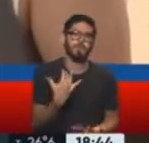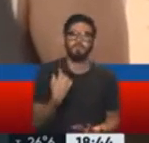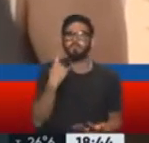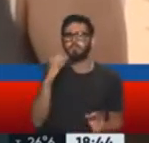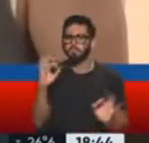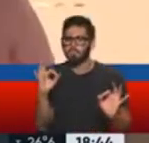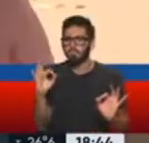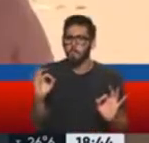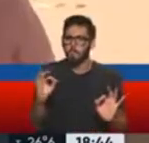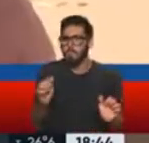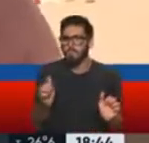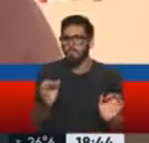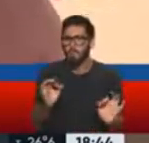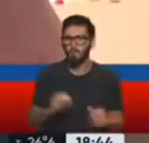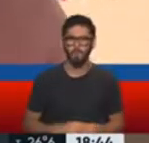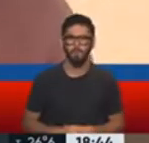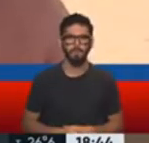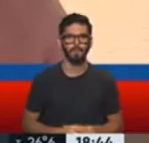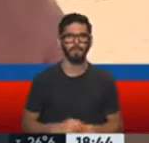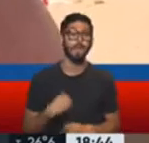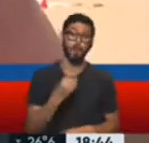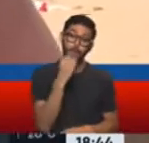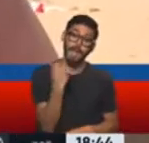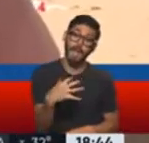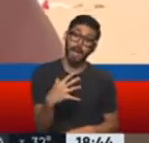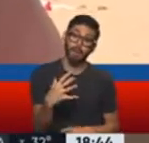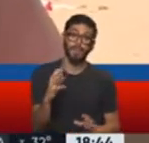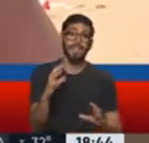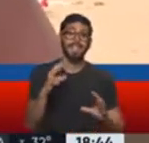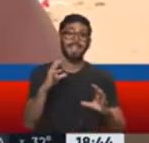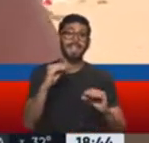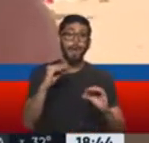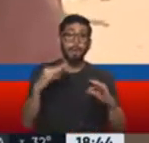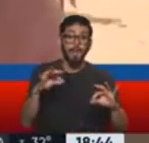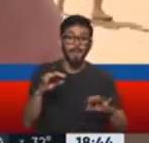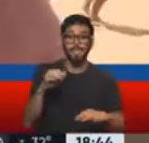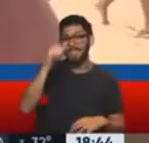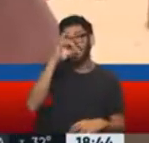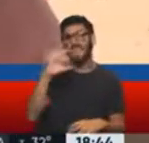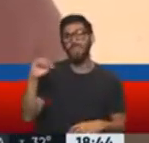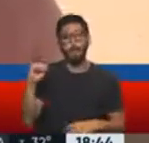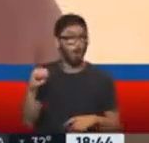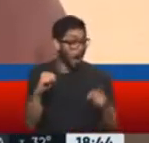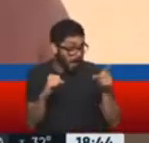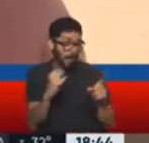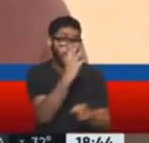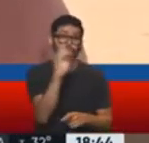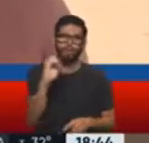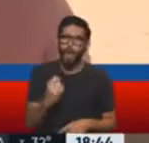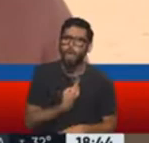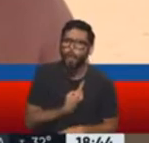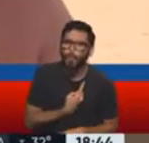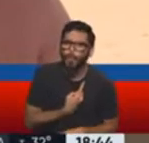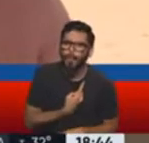el presupuesto, sí. Y para comer bastante carito, un sándwich de milanesa 600 pesos, acá ya está 400. ¿Allá dónde? Ahí en